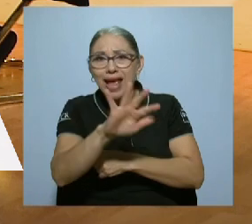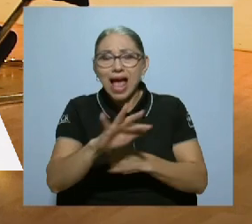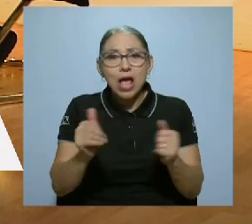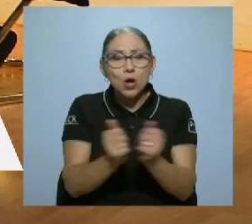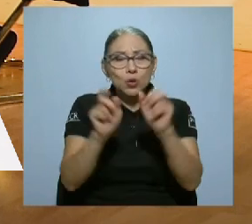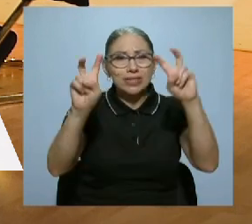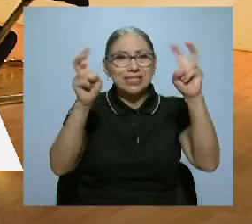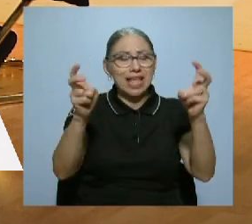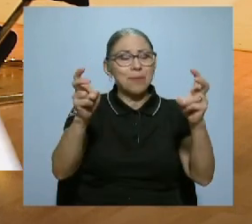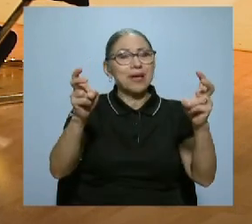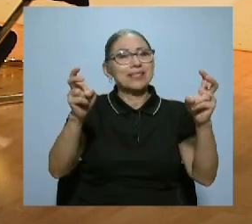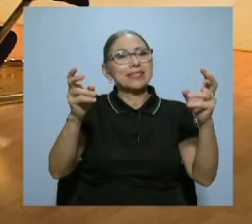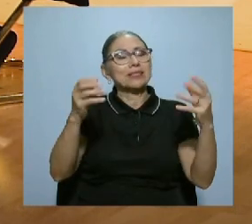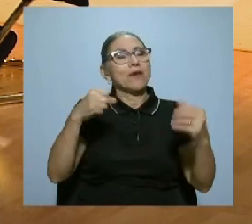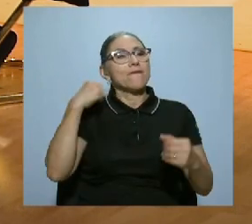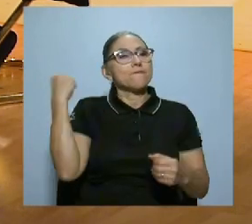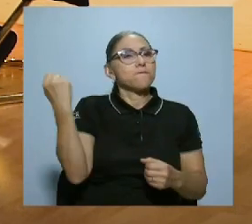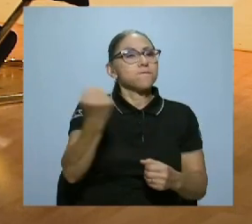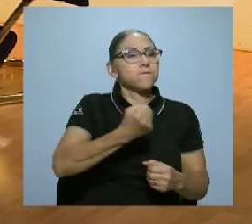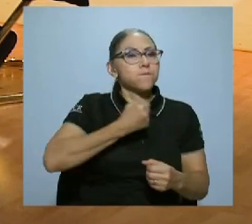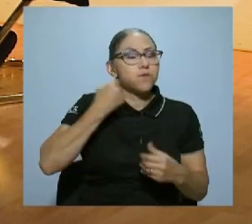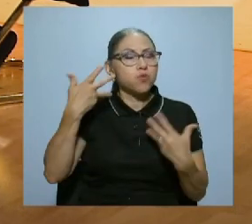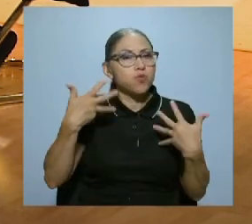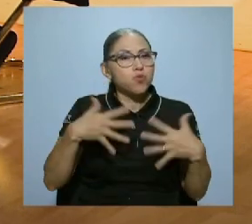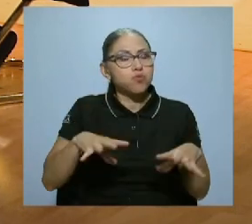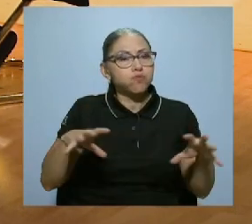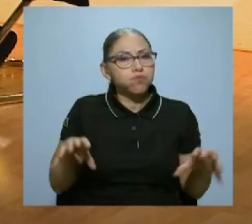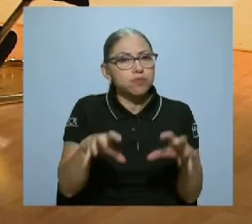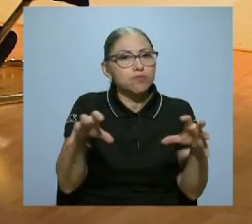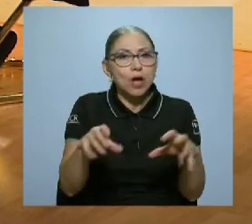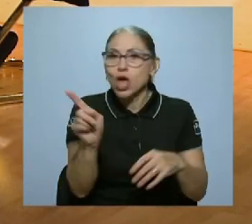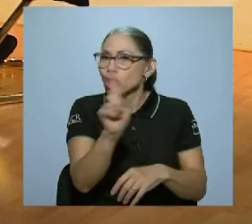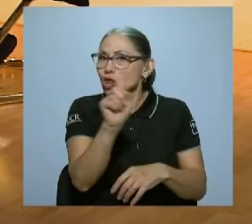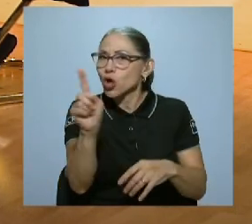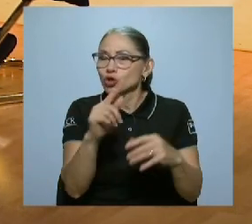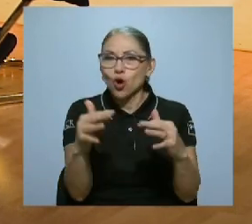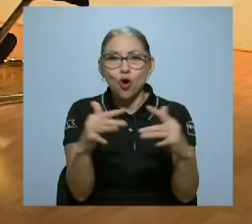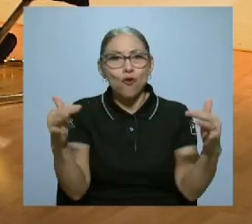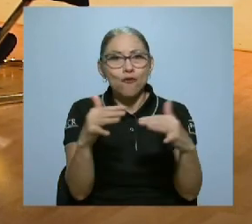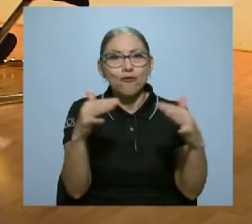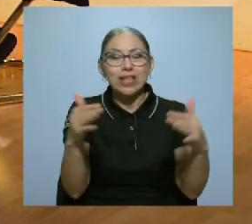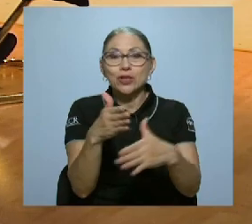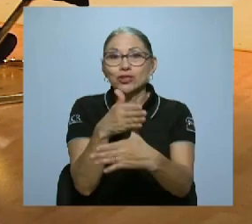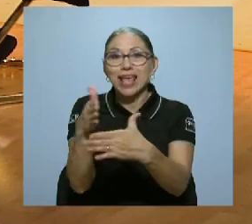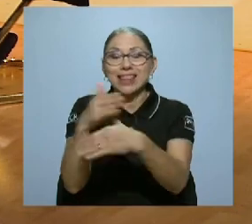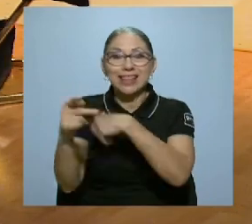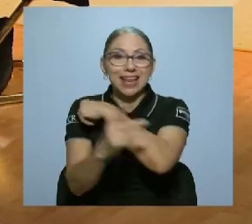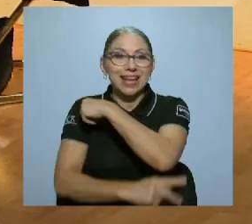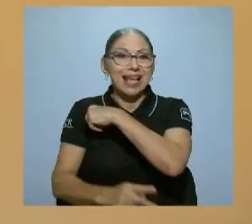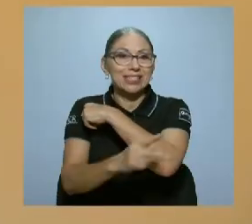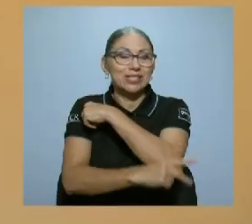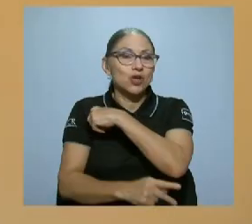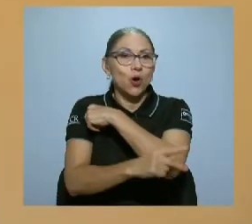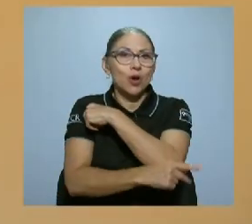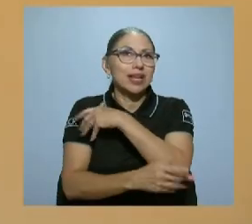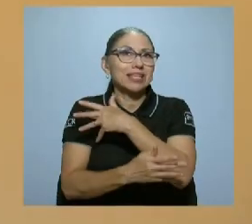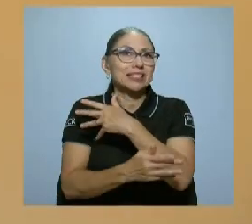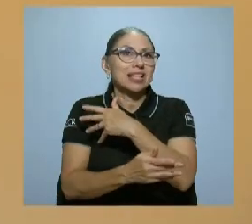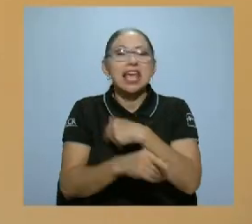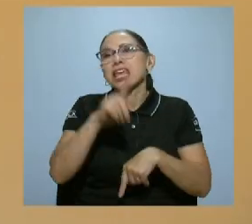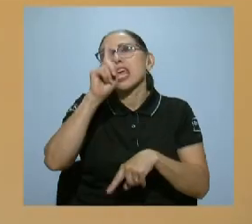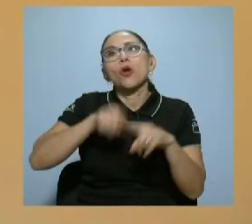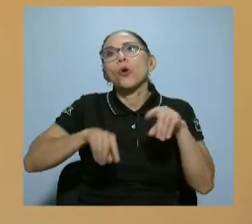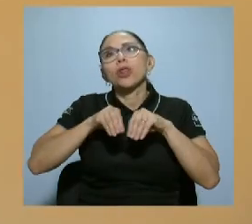calientes, fuertes, no son conflictos entre naciones, digamos, que no tendrían una expansión